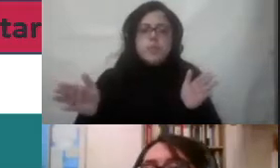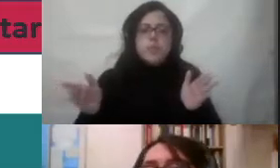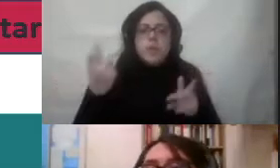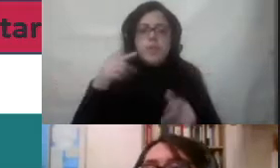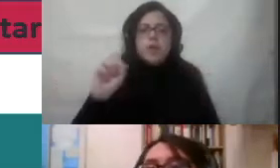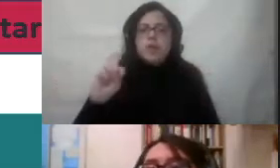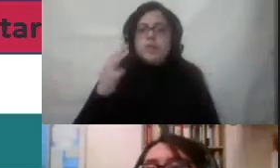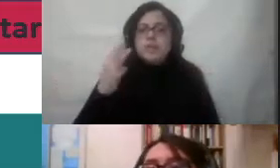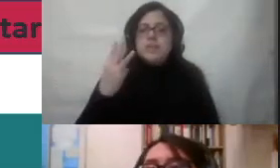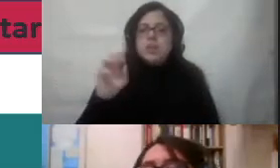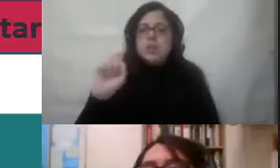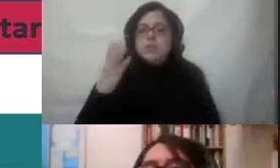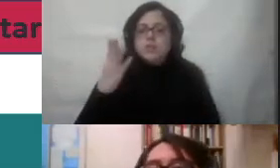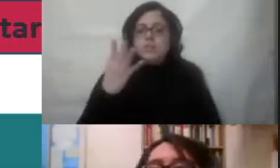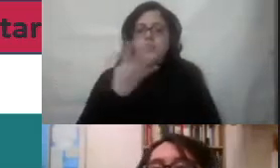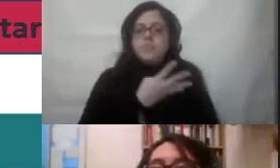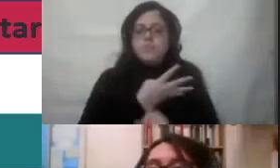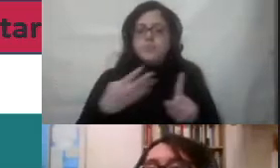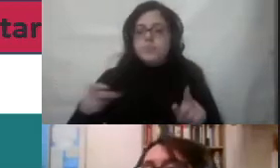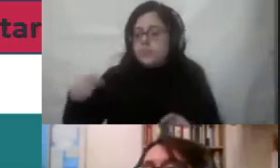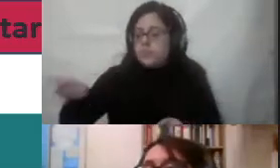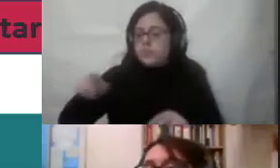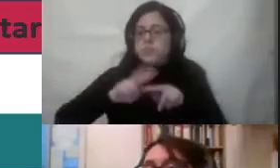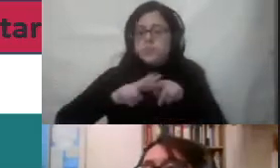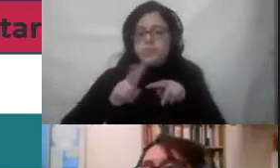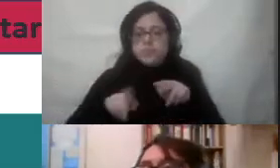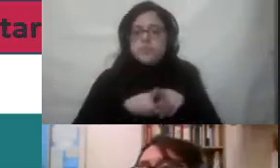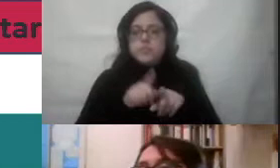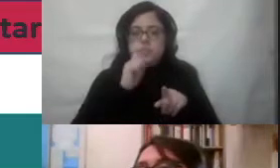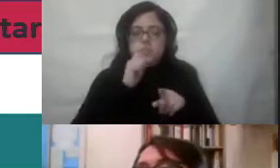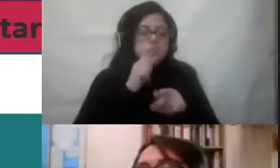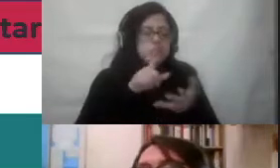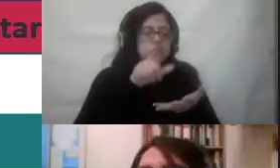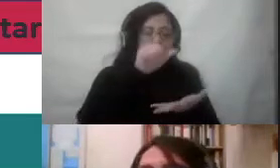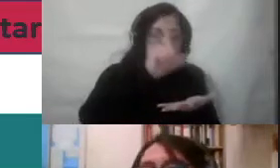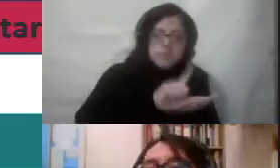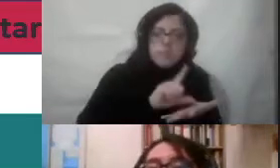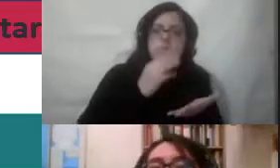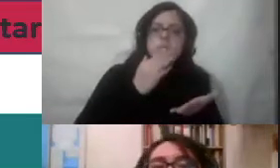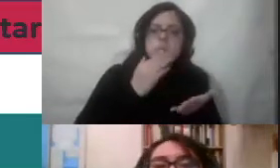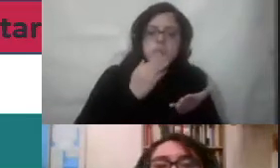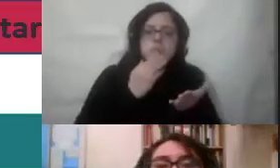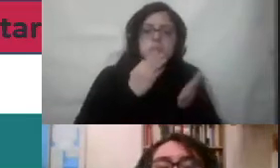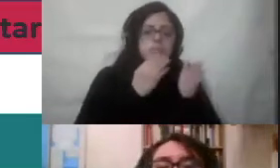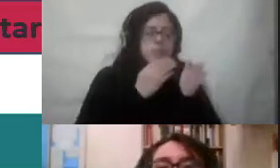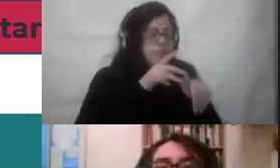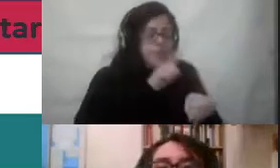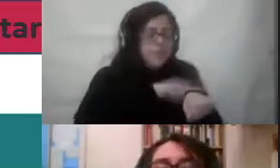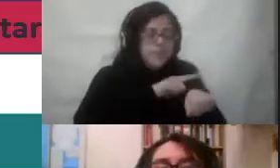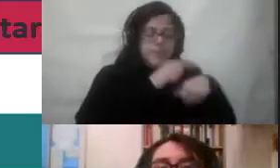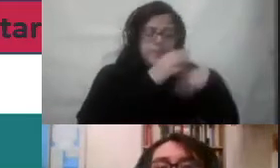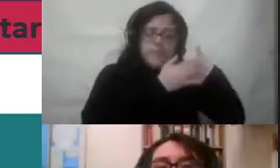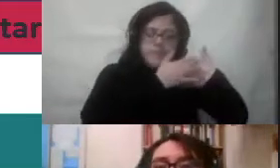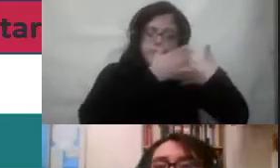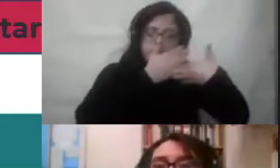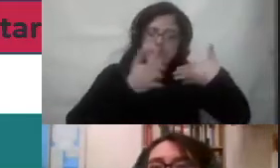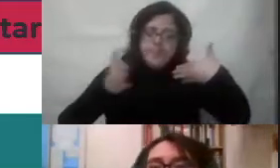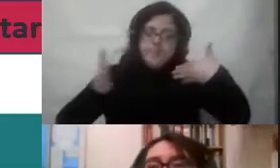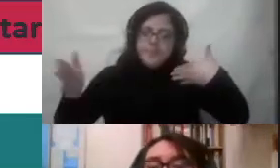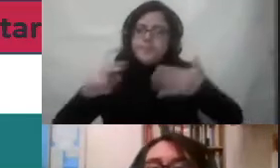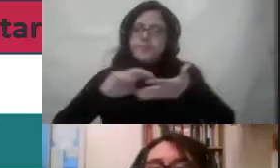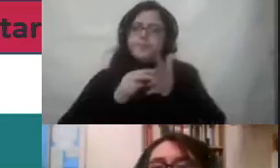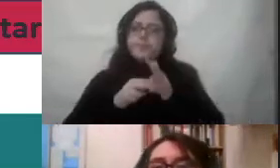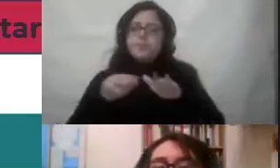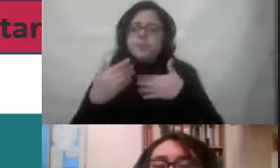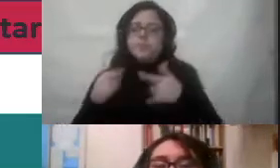ya estarían preparados para contextualizar temporal y espacialmente los problemas. Entonces, de alguna manera también